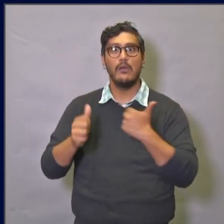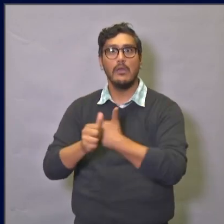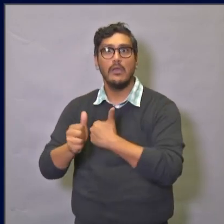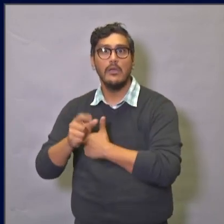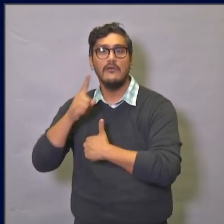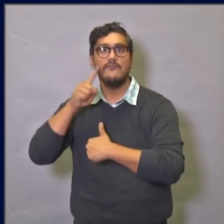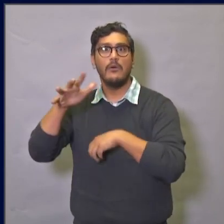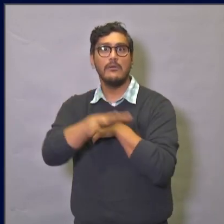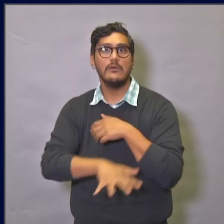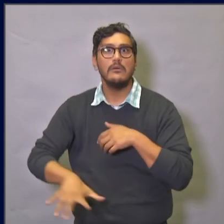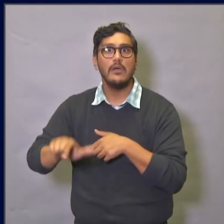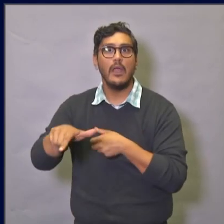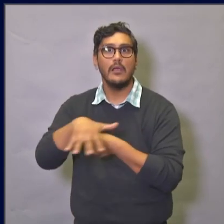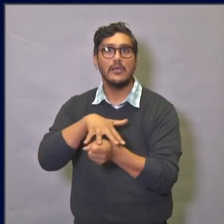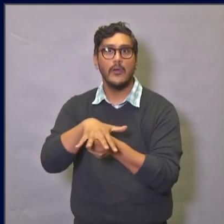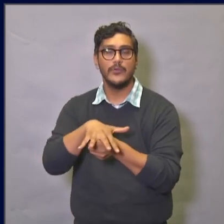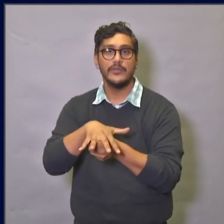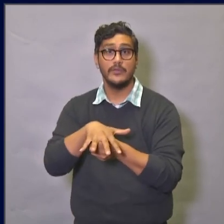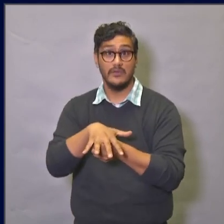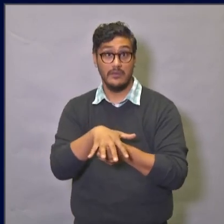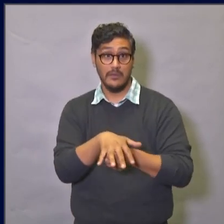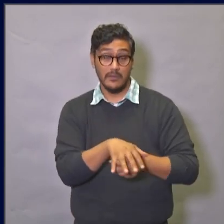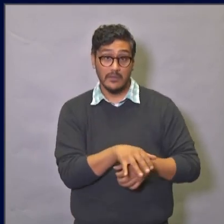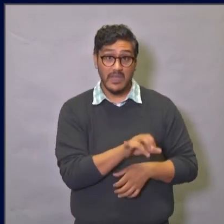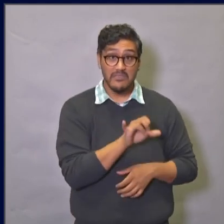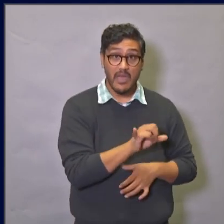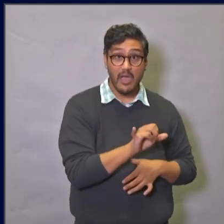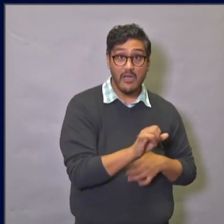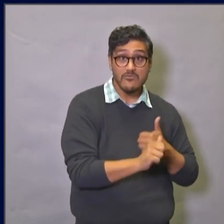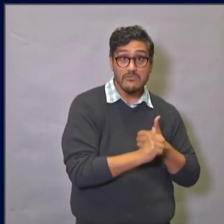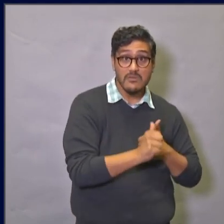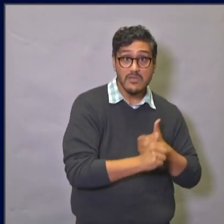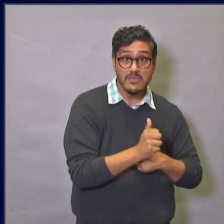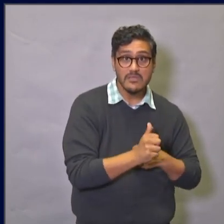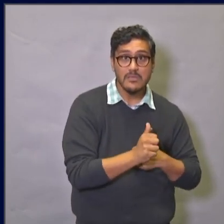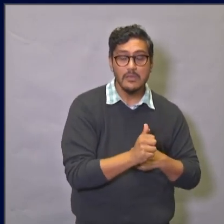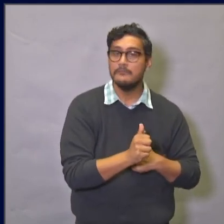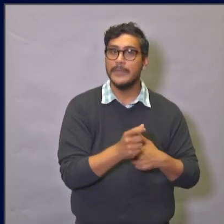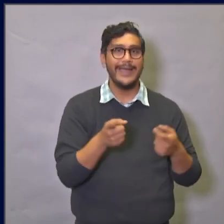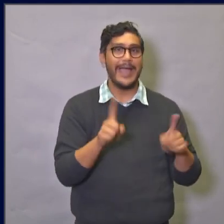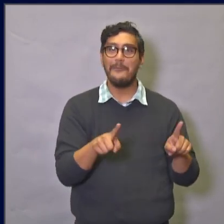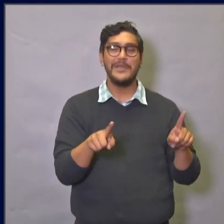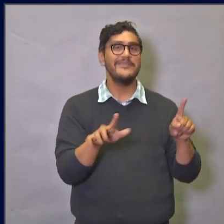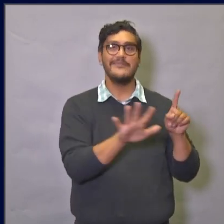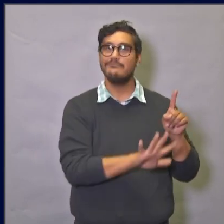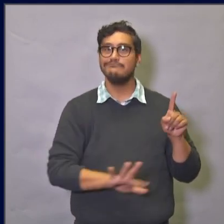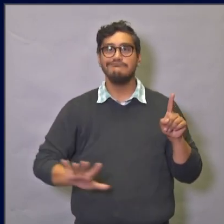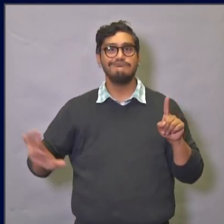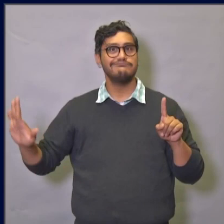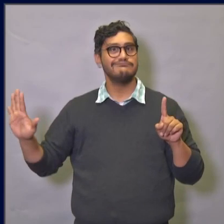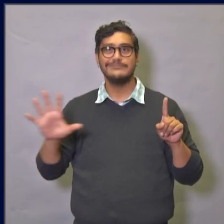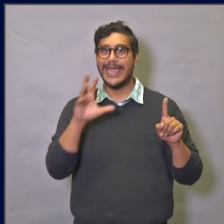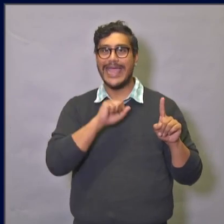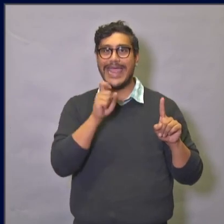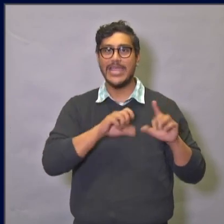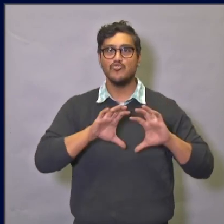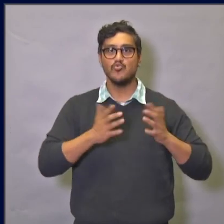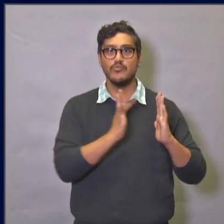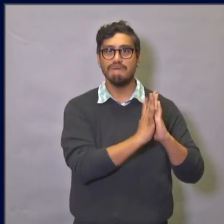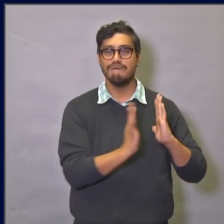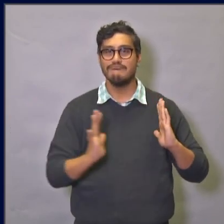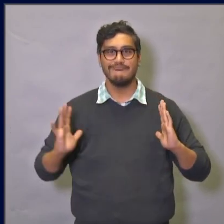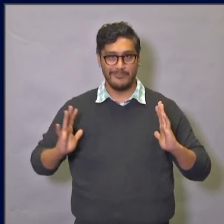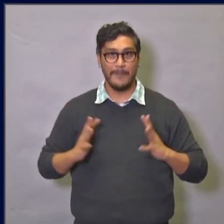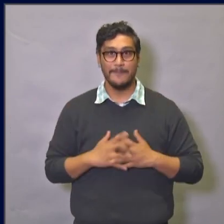de Los Ángeles. Y estas condiciones y riesgos existen en personas de todos los grupos de edad. Esta gráfica